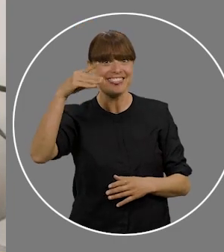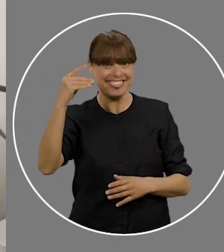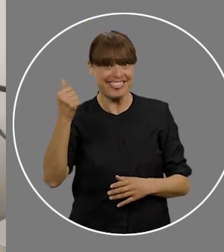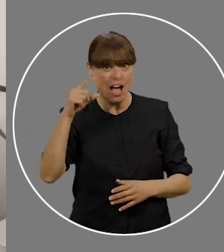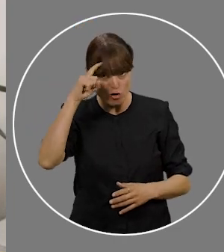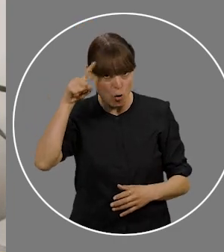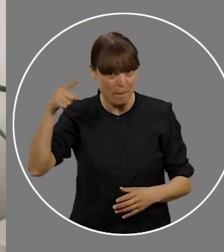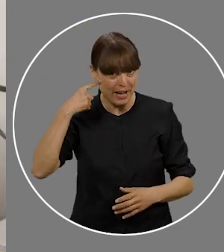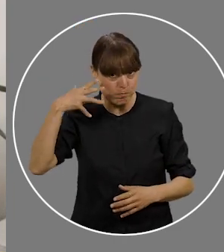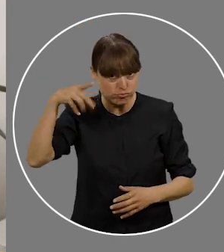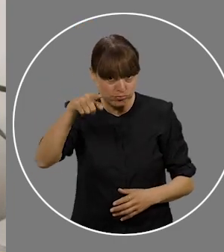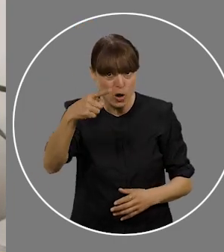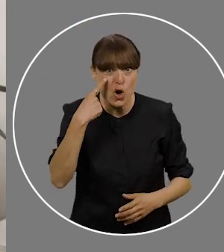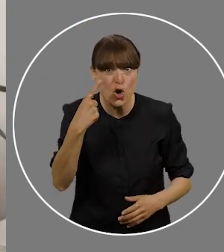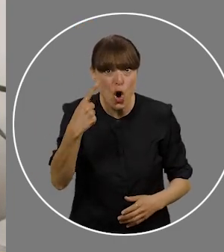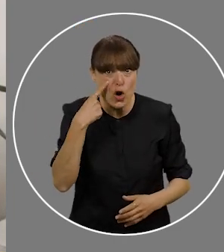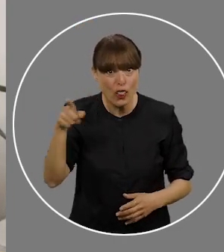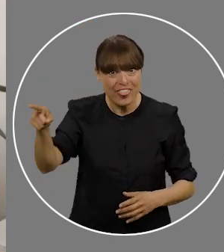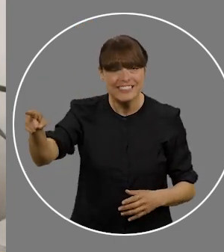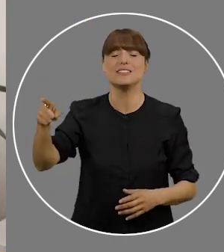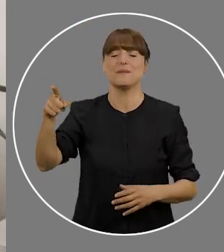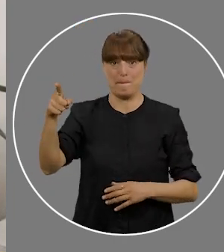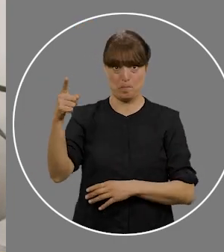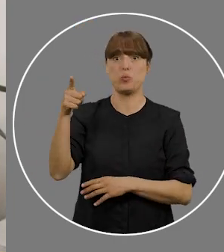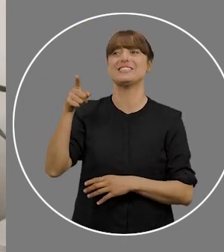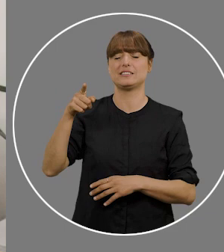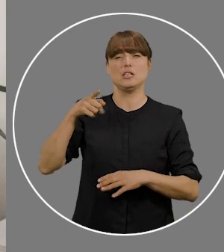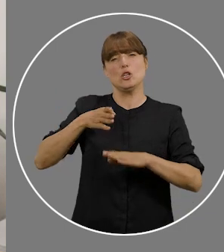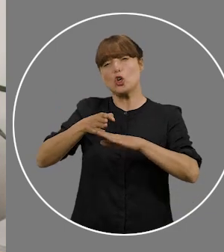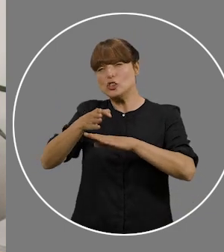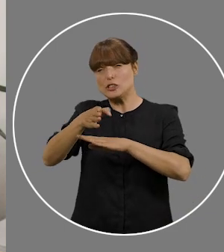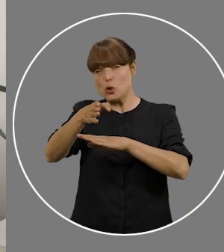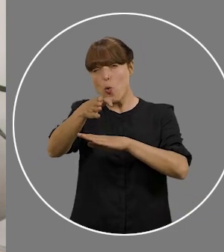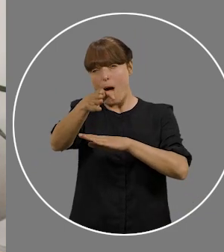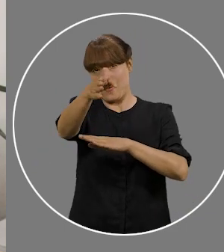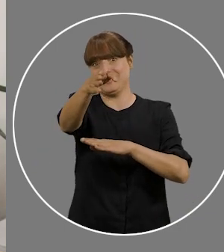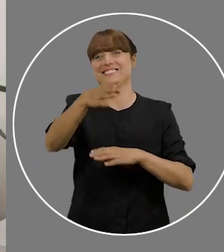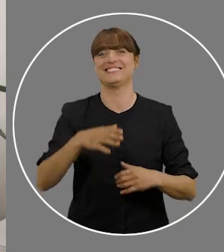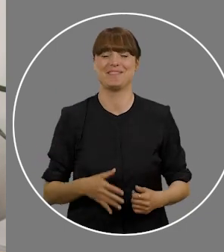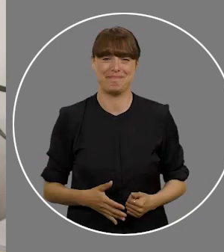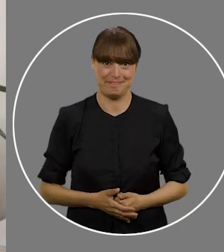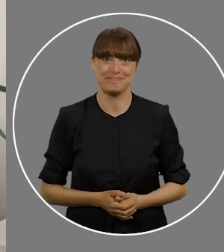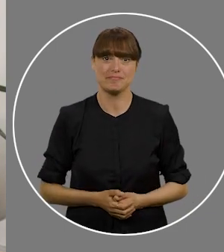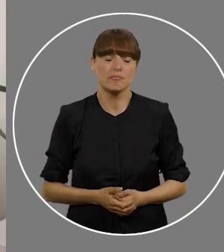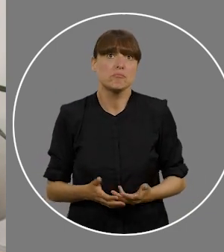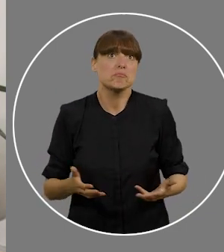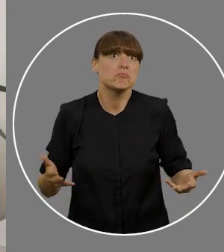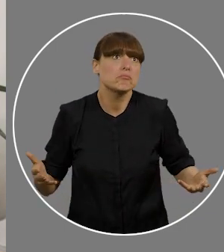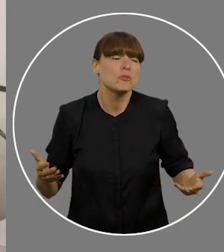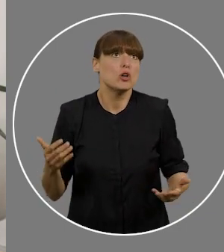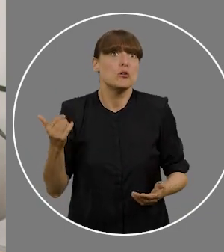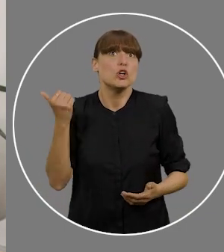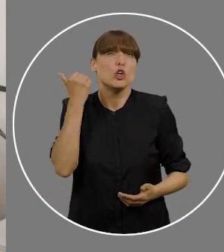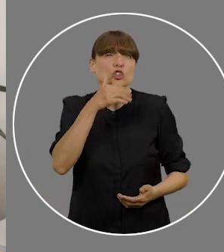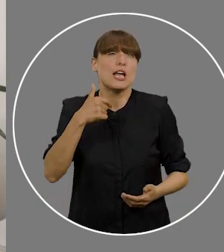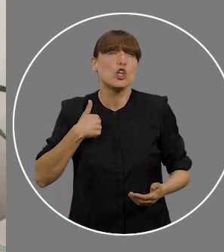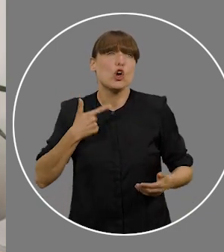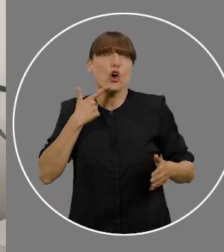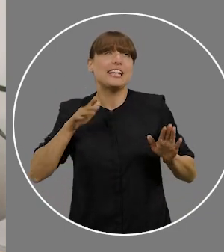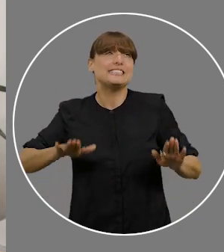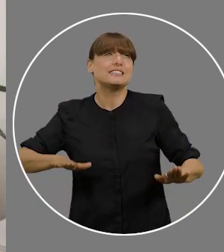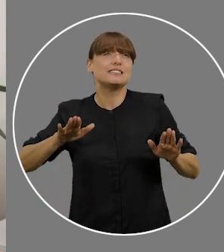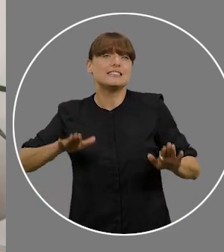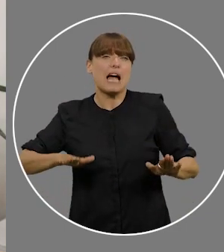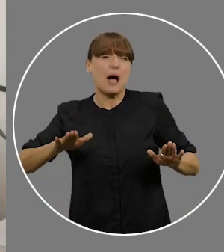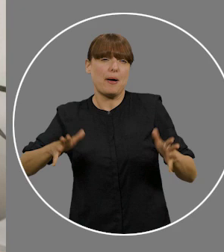Sí. Y bueno, y ya pues... ¿Cuántos más o menos cree que podía haber? Hombre, pues yo qué sé, allí en donde yo estaba, pues